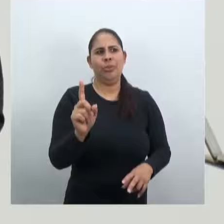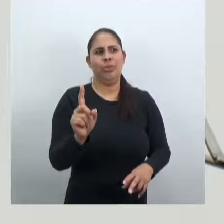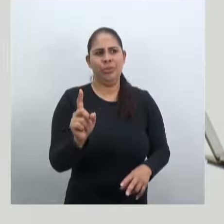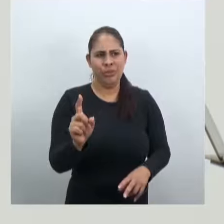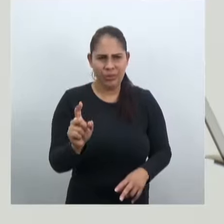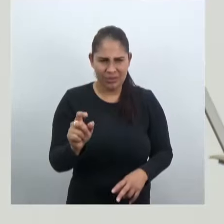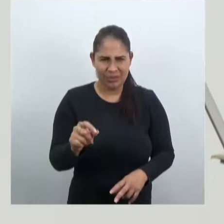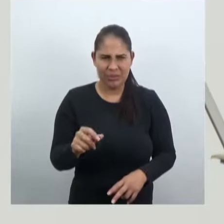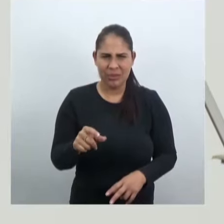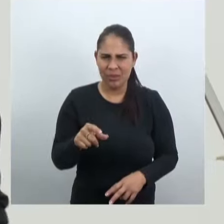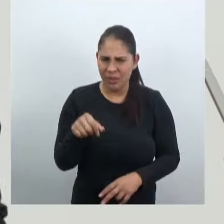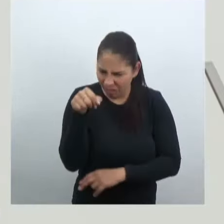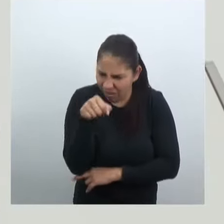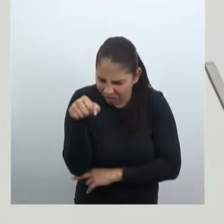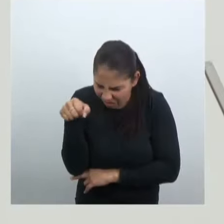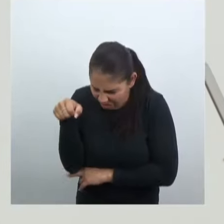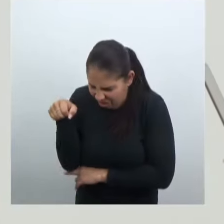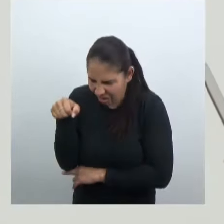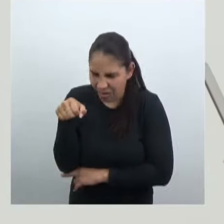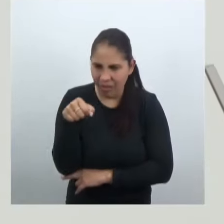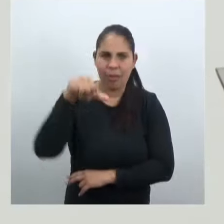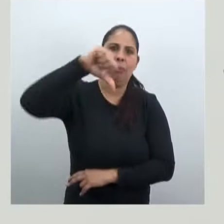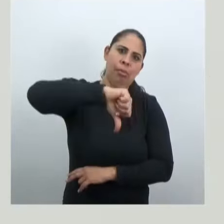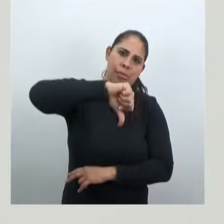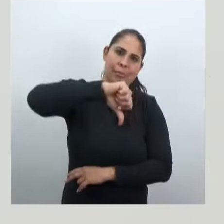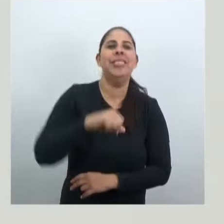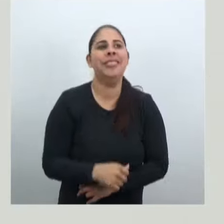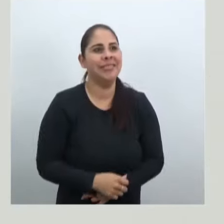tenés? No, no, tú no. Disqualificado.